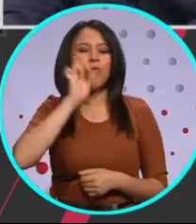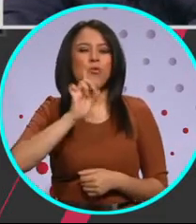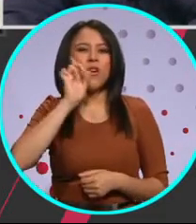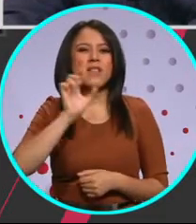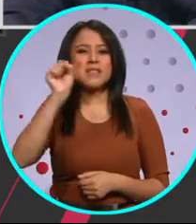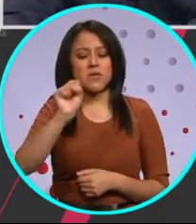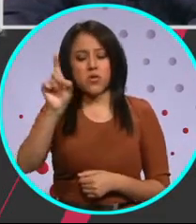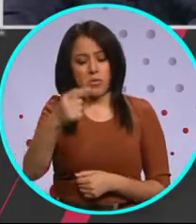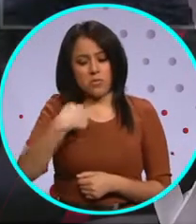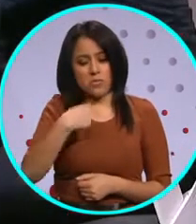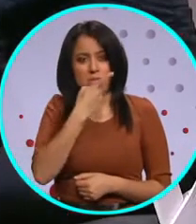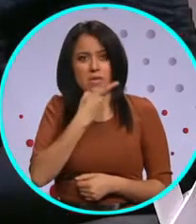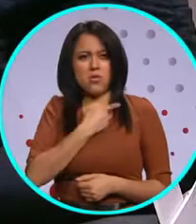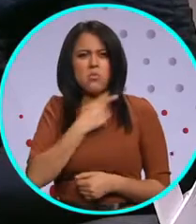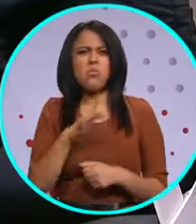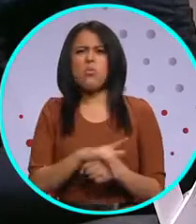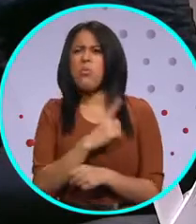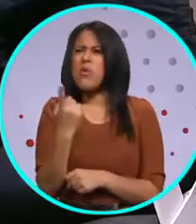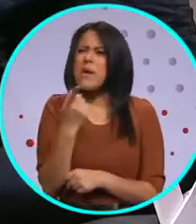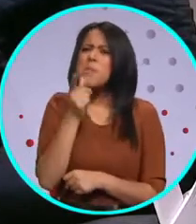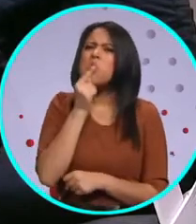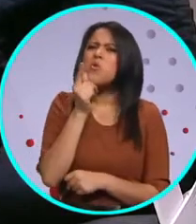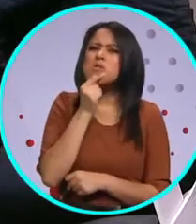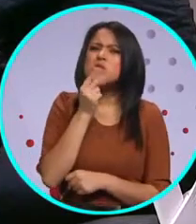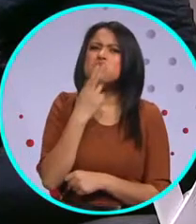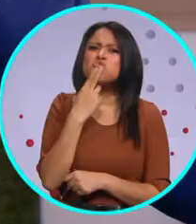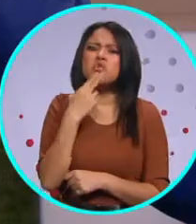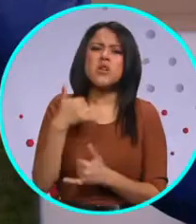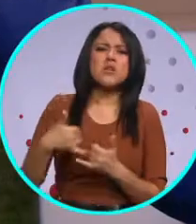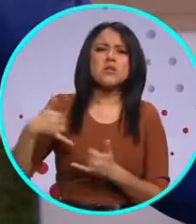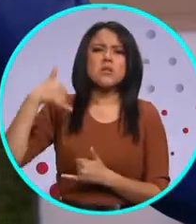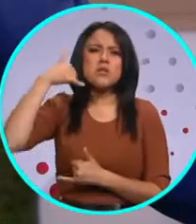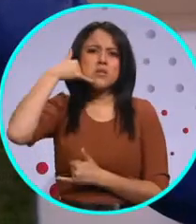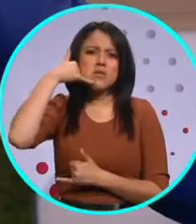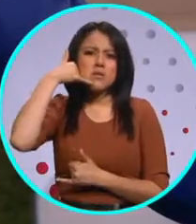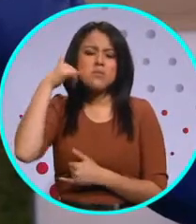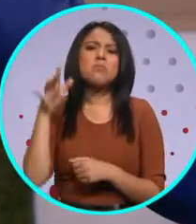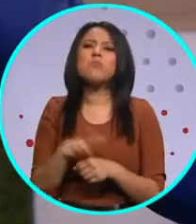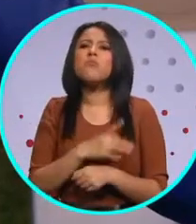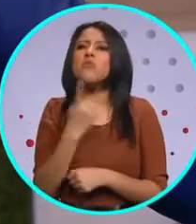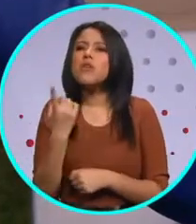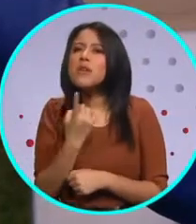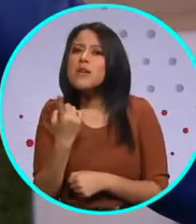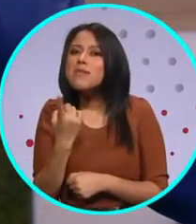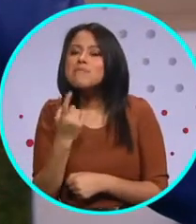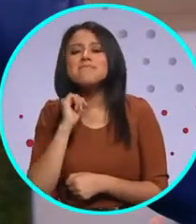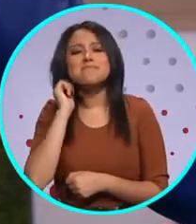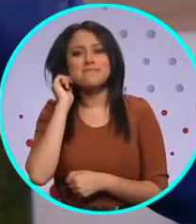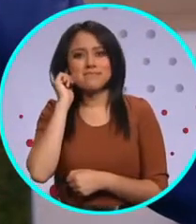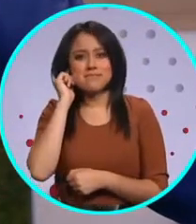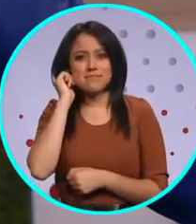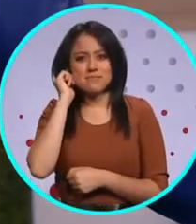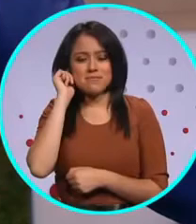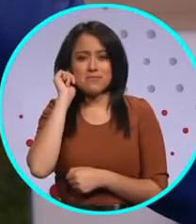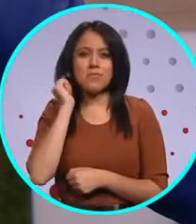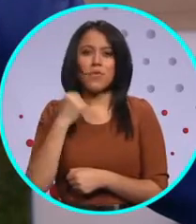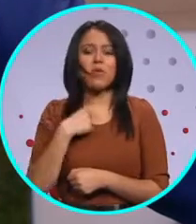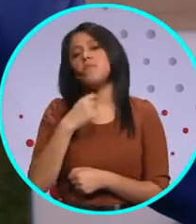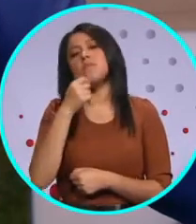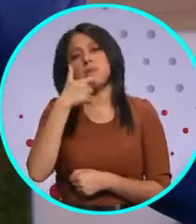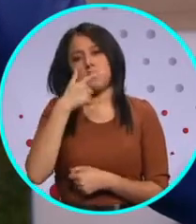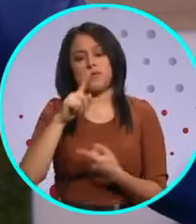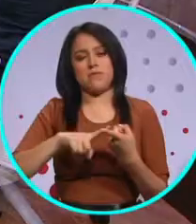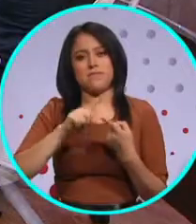semana me decía porque los policías usan un celular mayor compensación que esto porque yo dependía en su primer punto